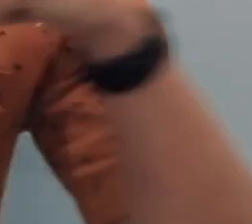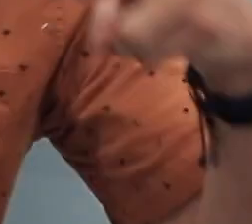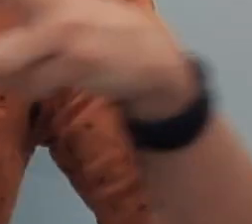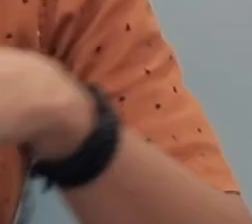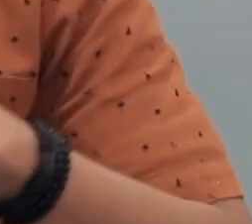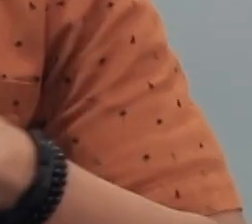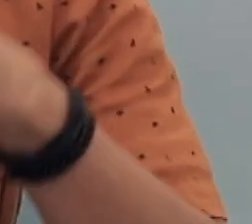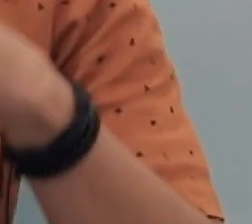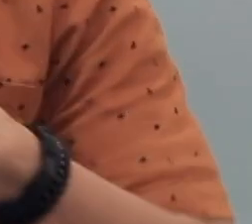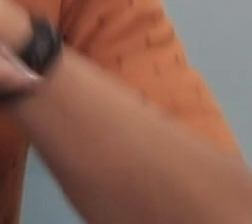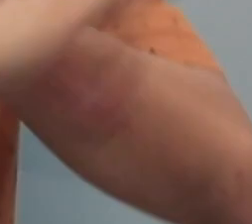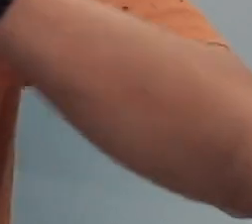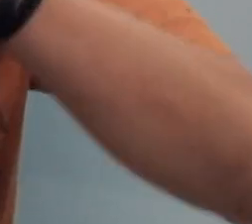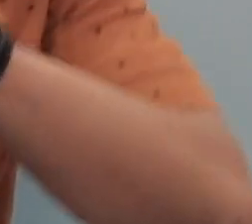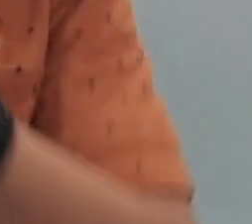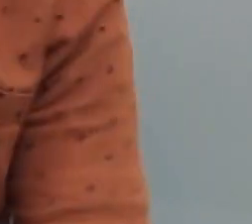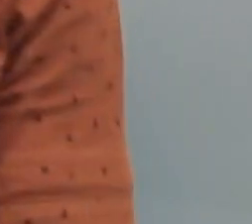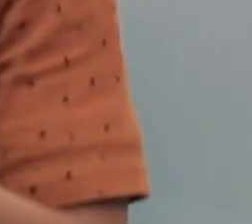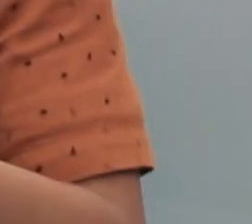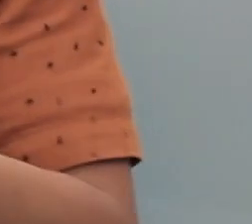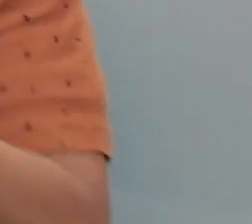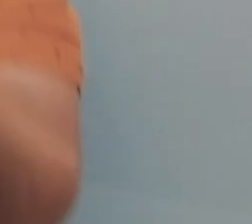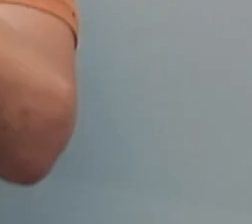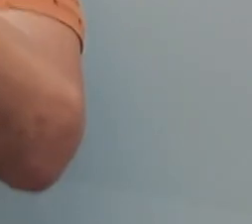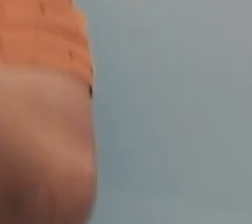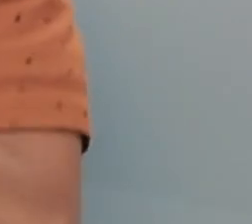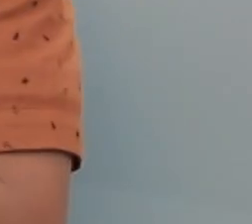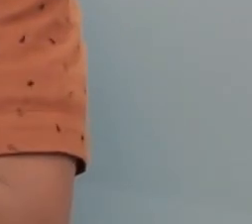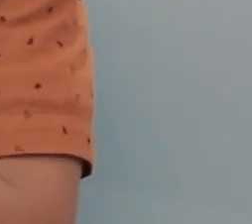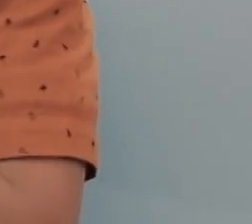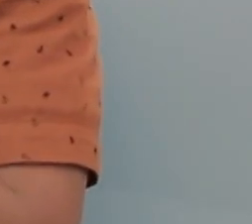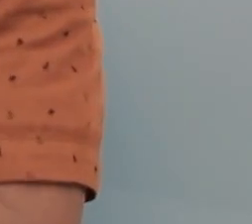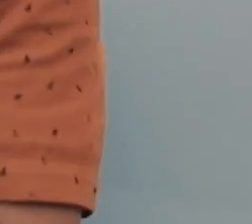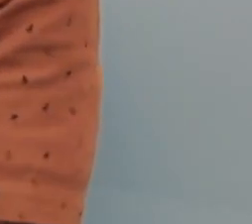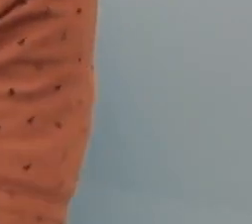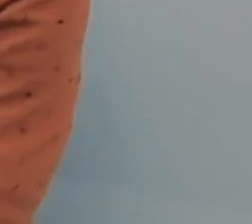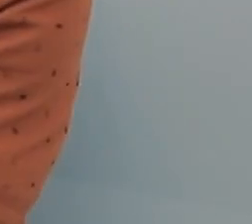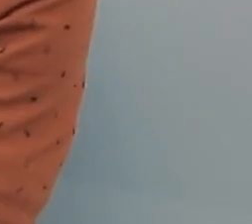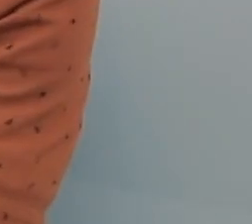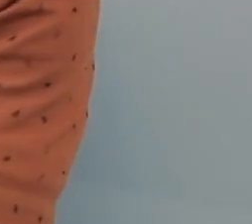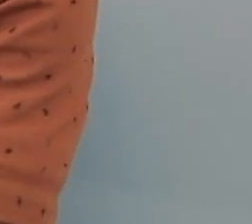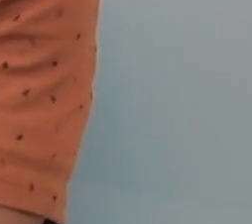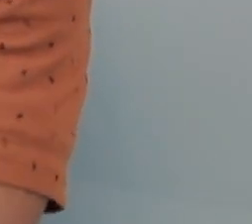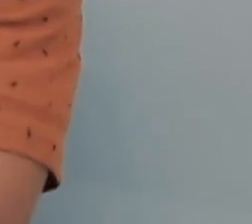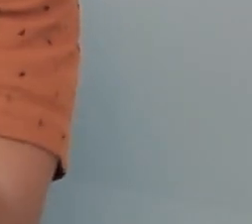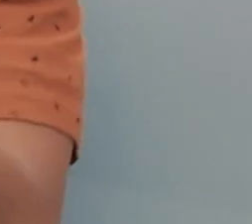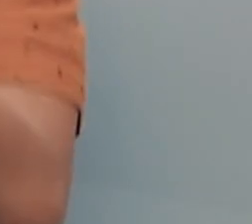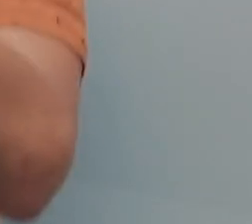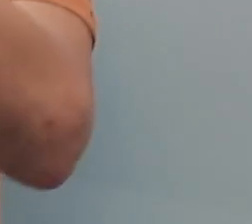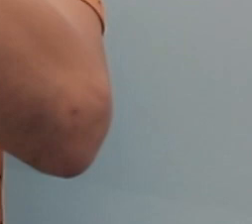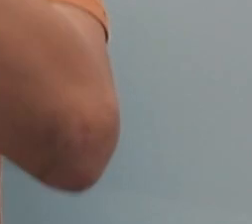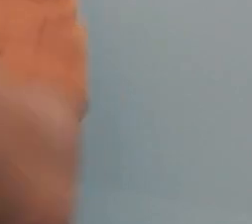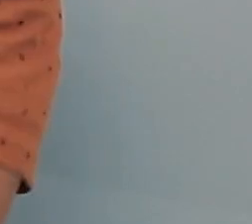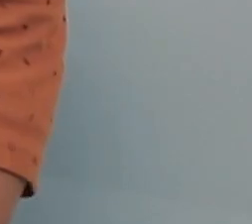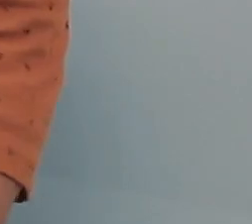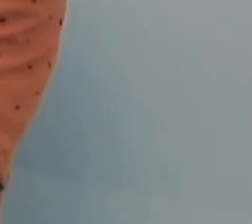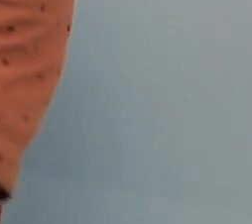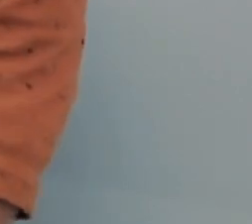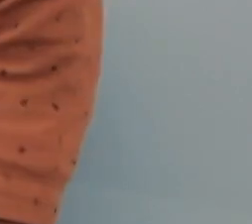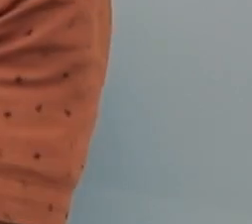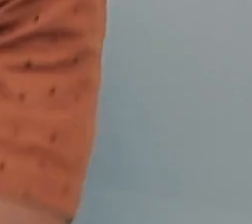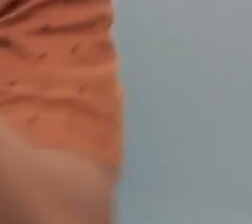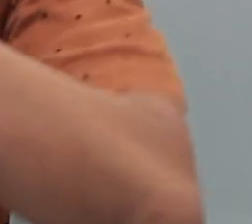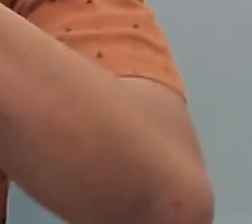sobre las diferentes franjas que está teniendo el canal y las nuevas apuestas audiovisuales que se están